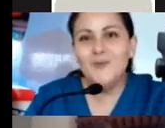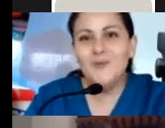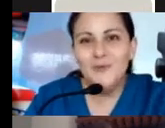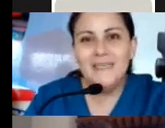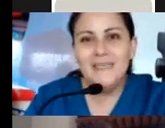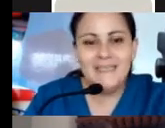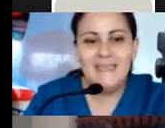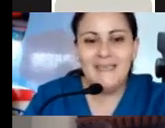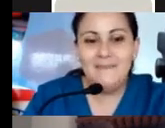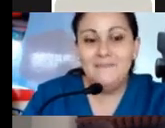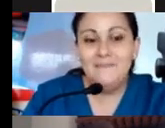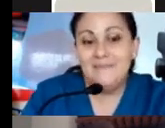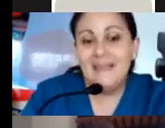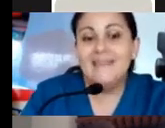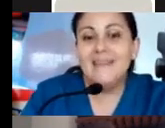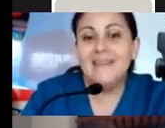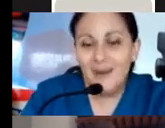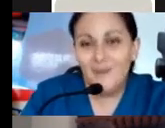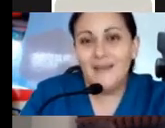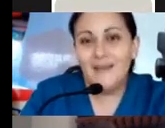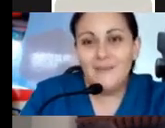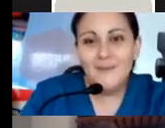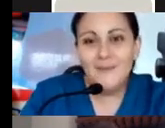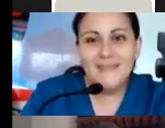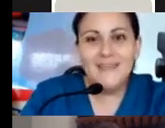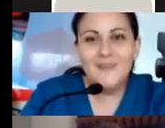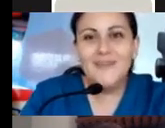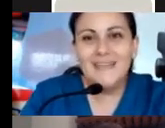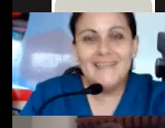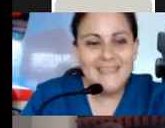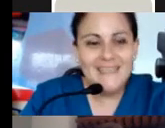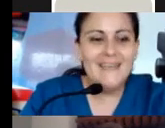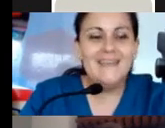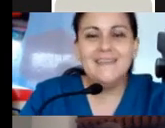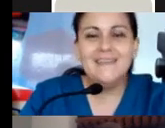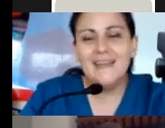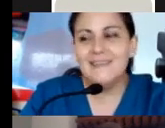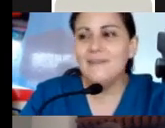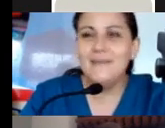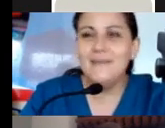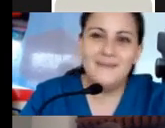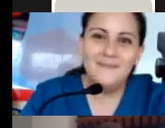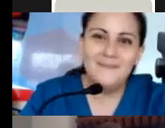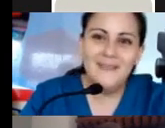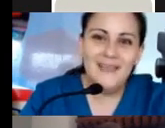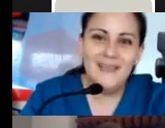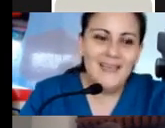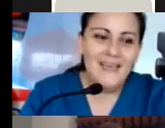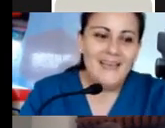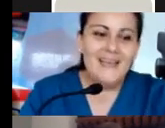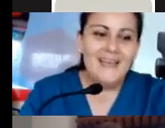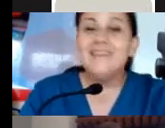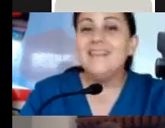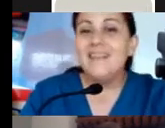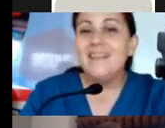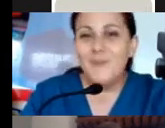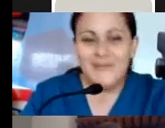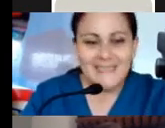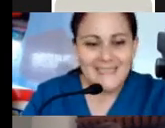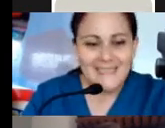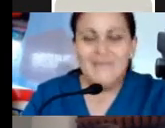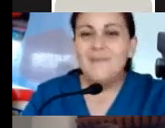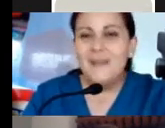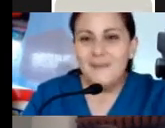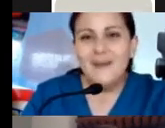metas comunes y el trabajo en equipo es el que nos garantiza llegar a esa meta. Gracias, Leo, por